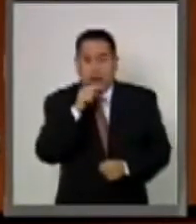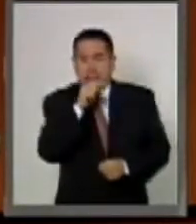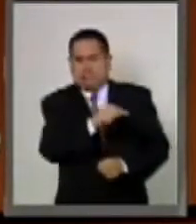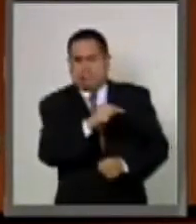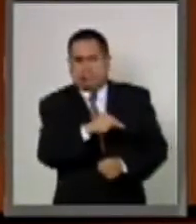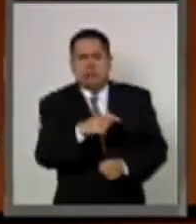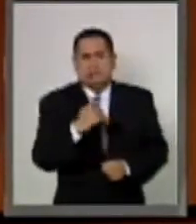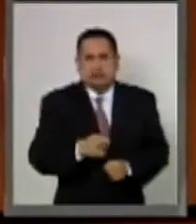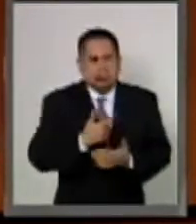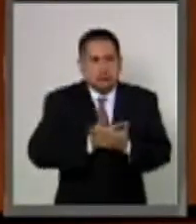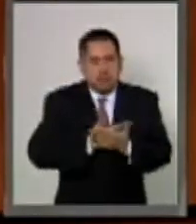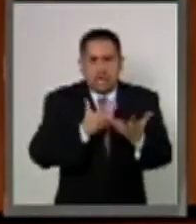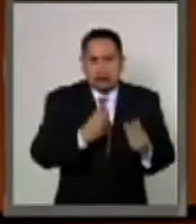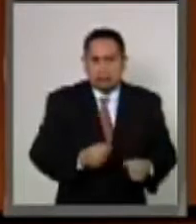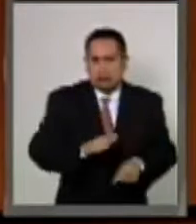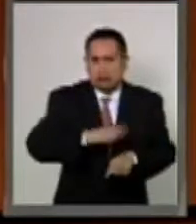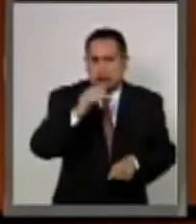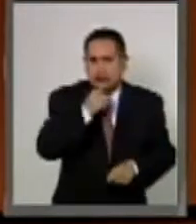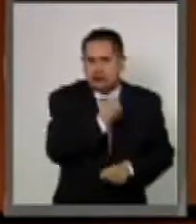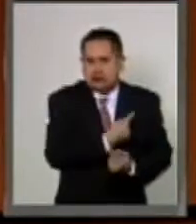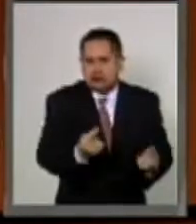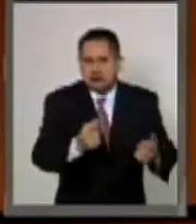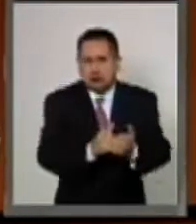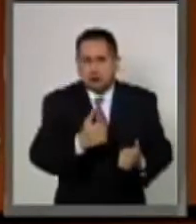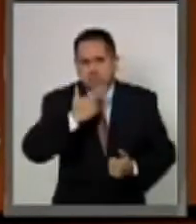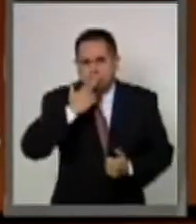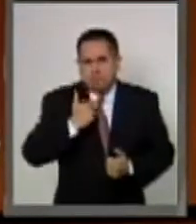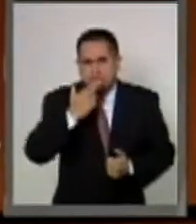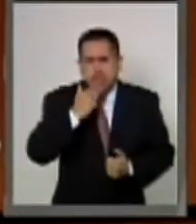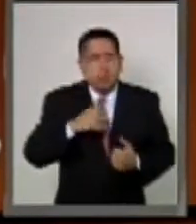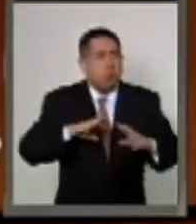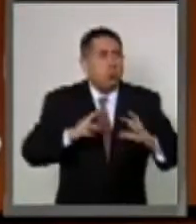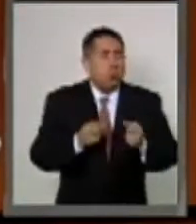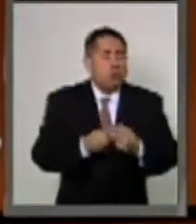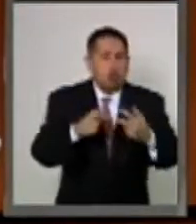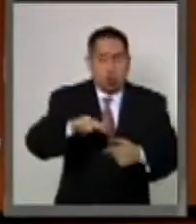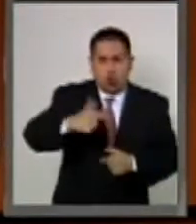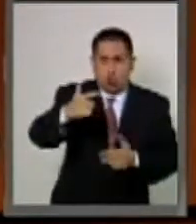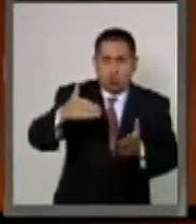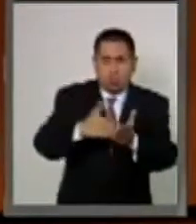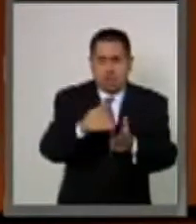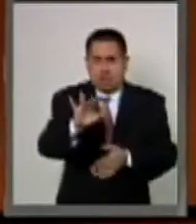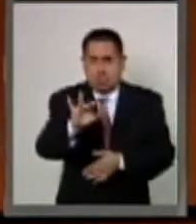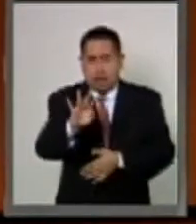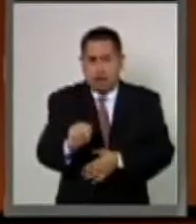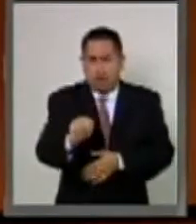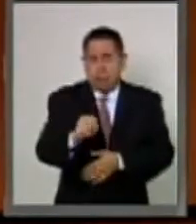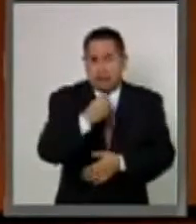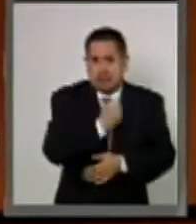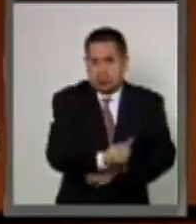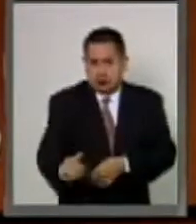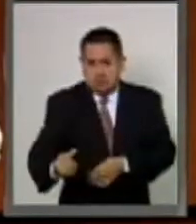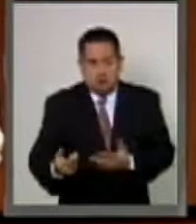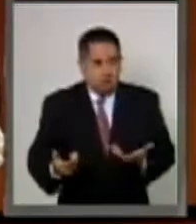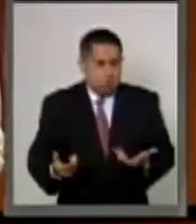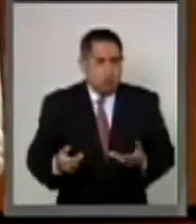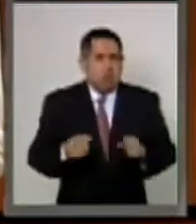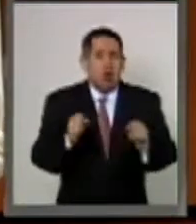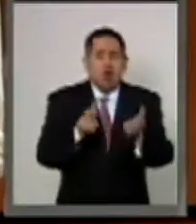nacional en el padecimiento de diabetes al registrar 12.059 casos, de los cuales